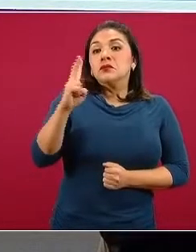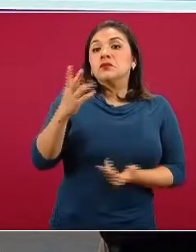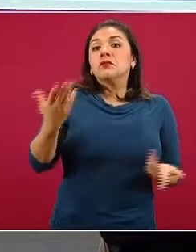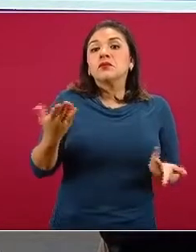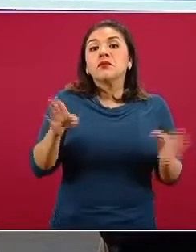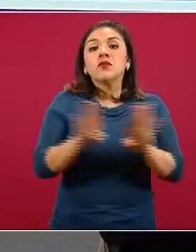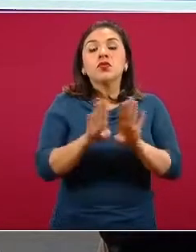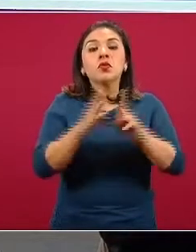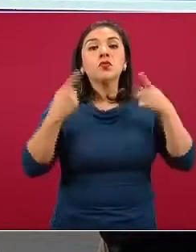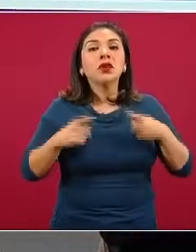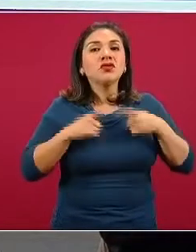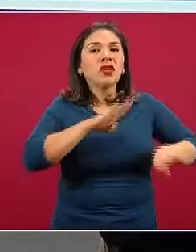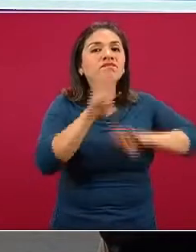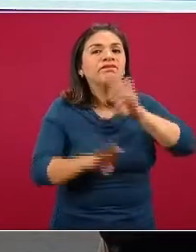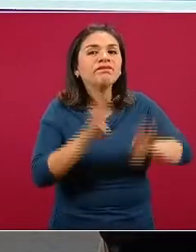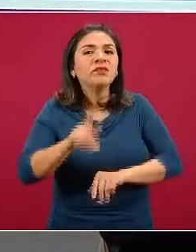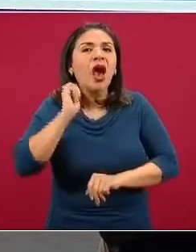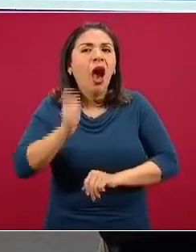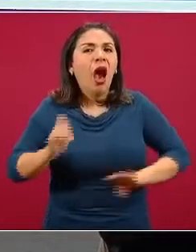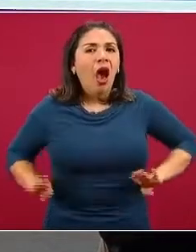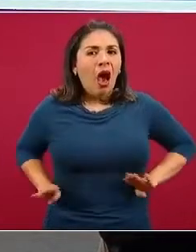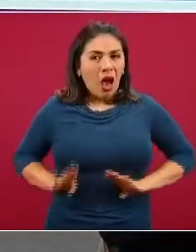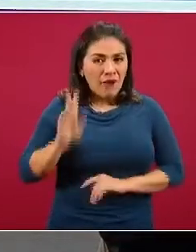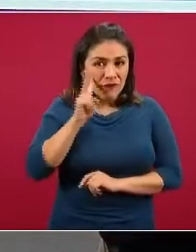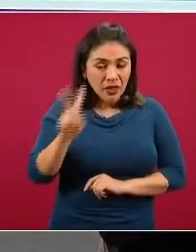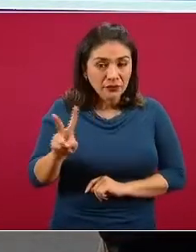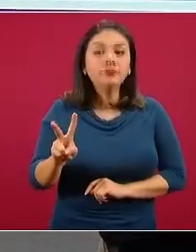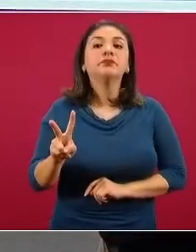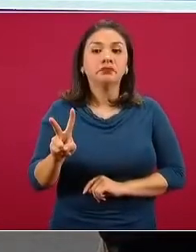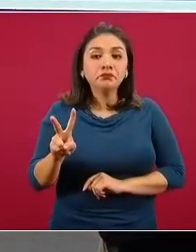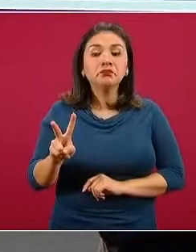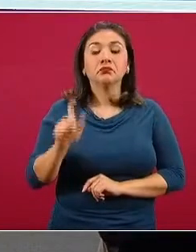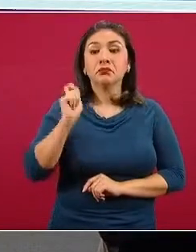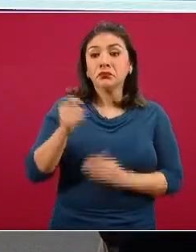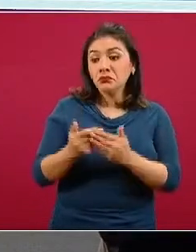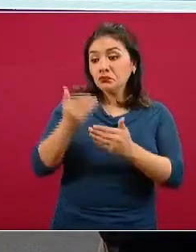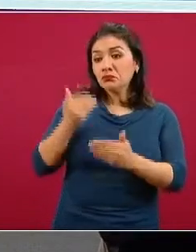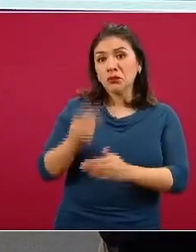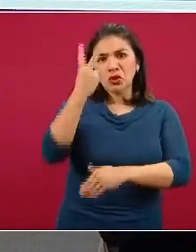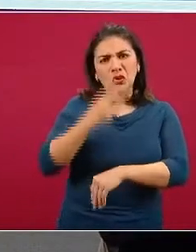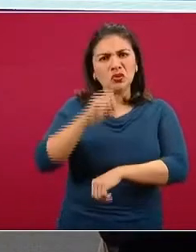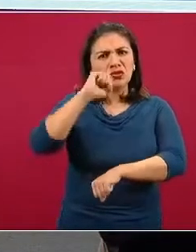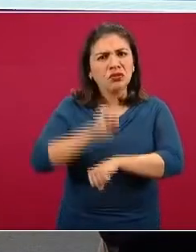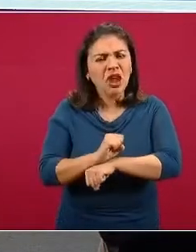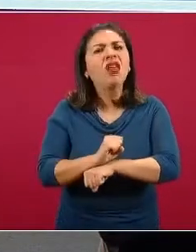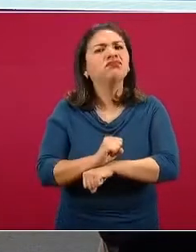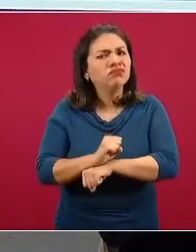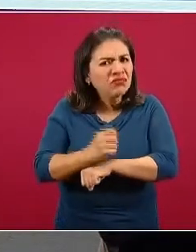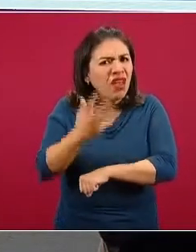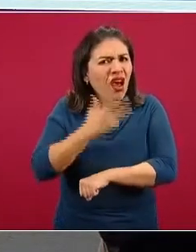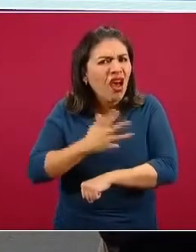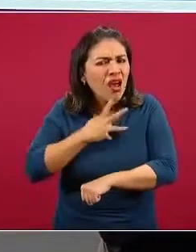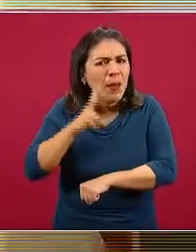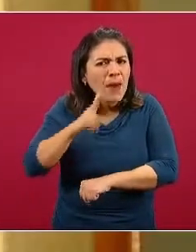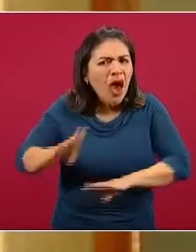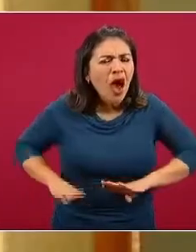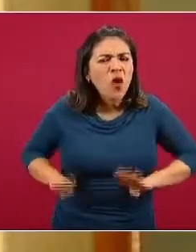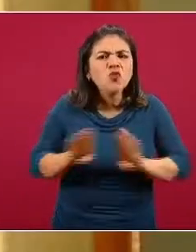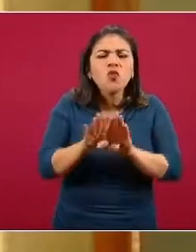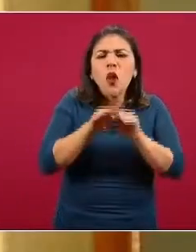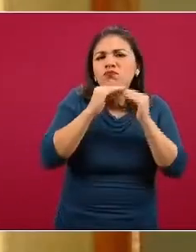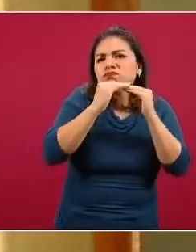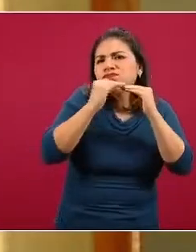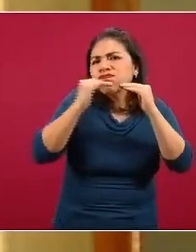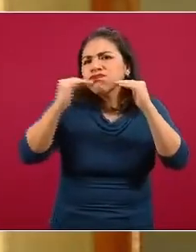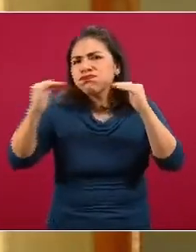en la mortalidad. Veíamos ya que las 2 últimas semanas habían tenido un comportamiento de meseta, es